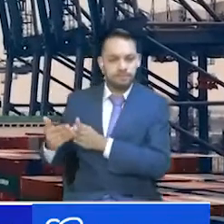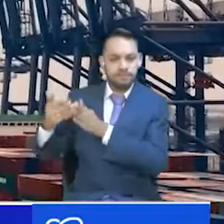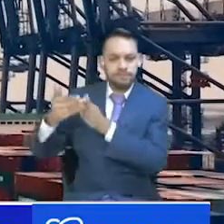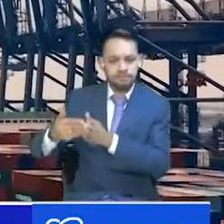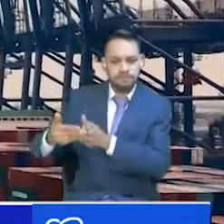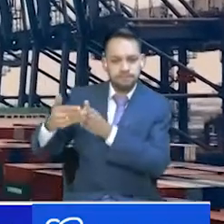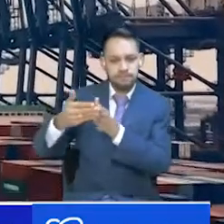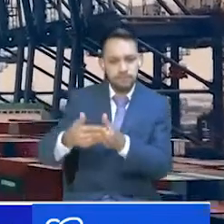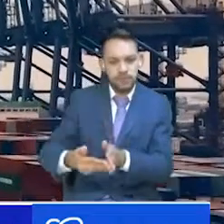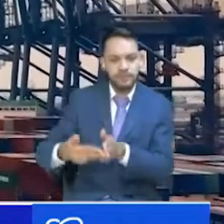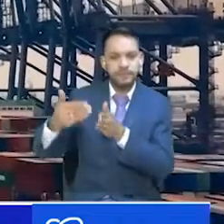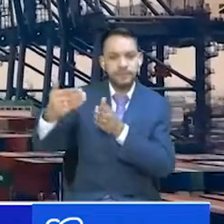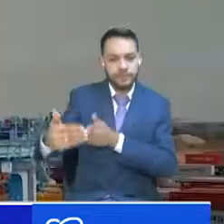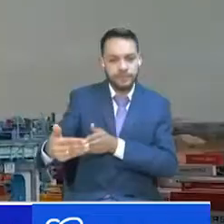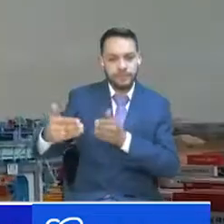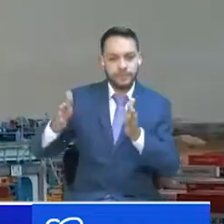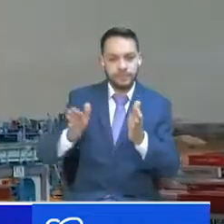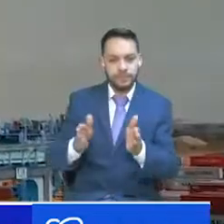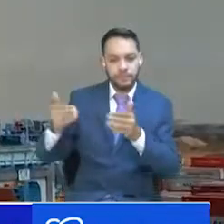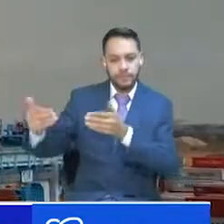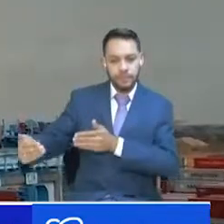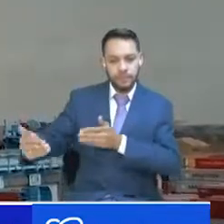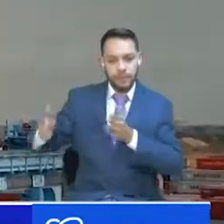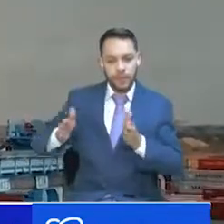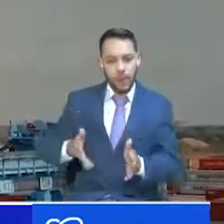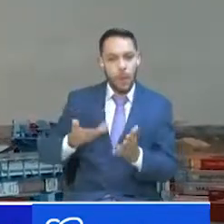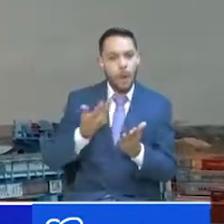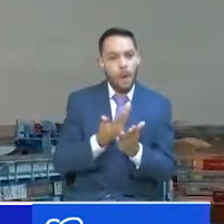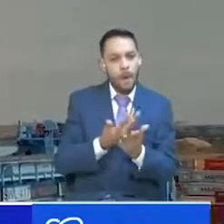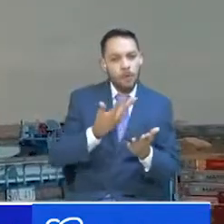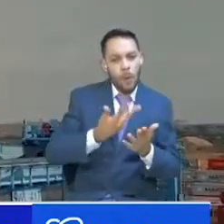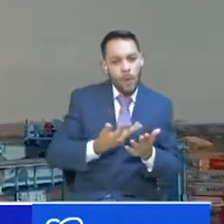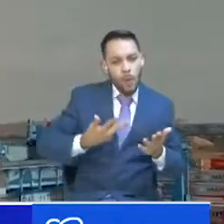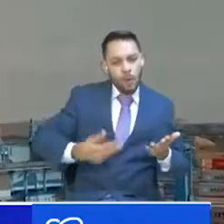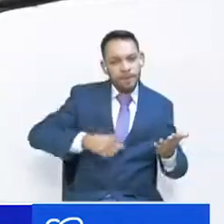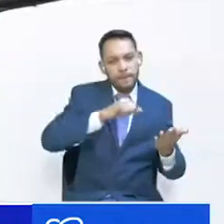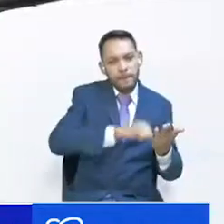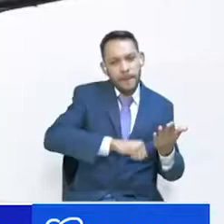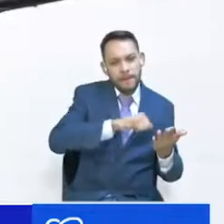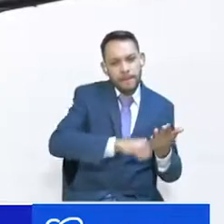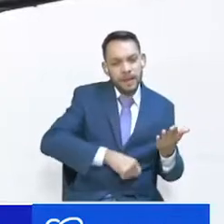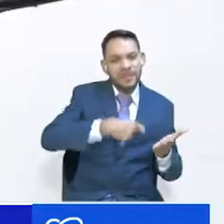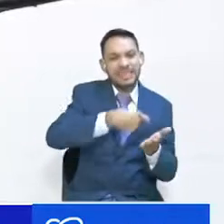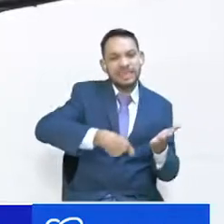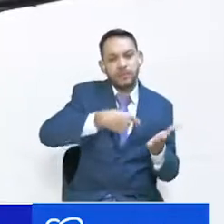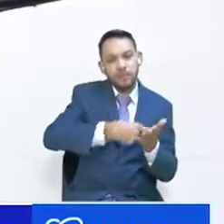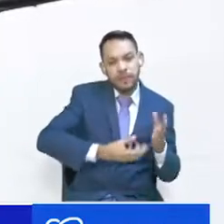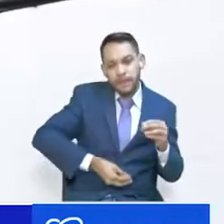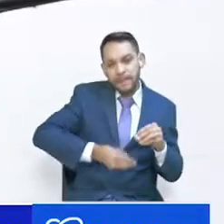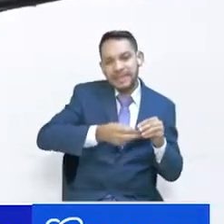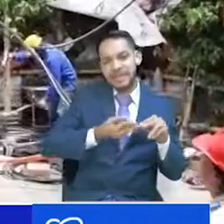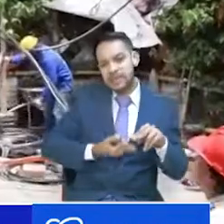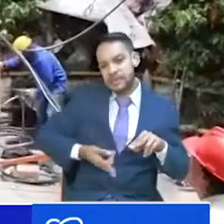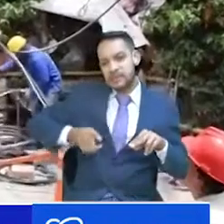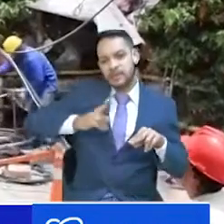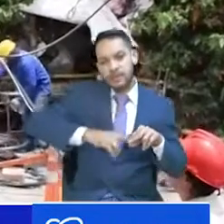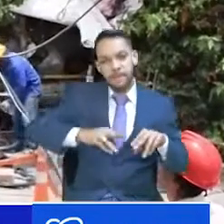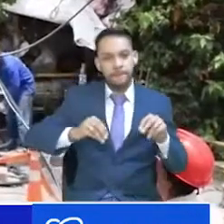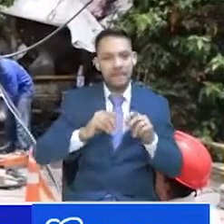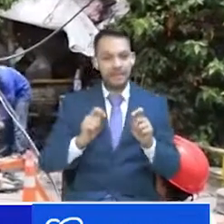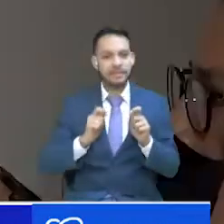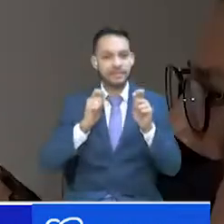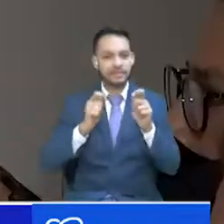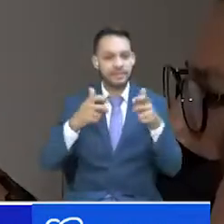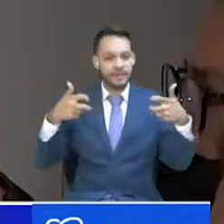2023 por lo que el aumento en el precio de materias primas y fletes puede seguir afectando varios sectores la distribución de energía eléctrica es